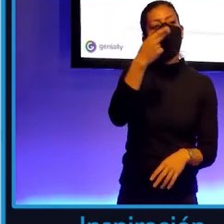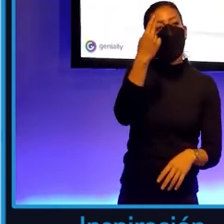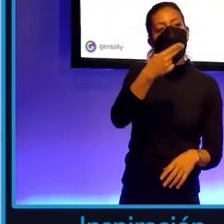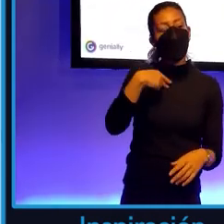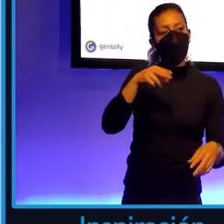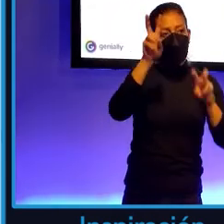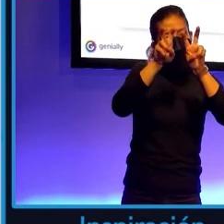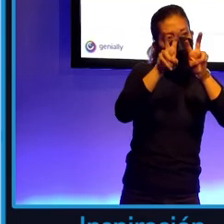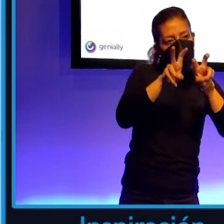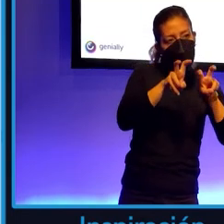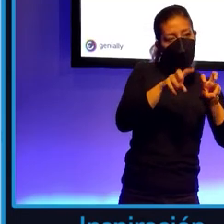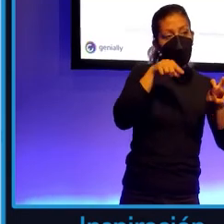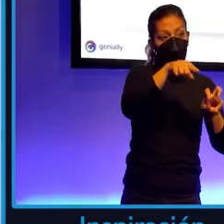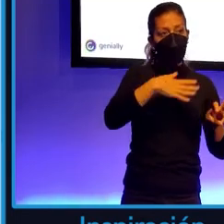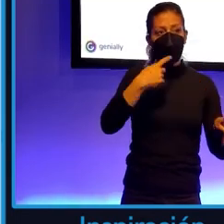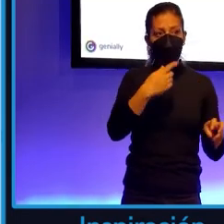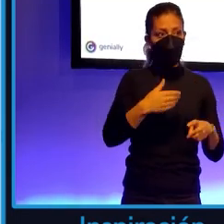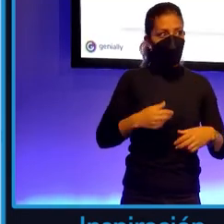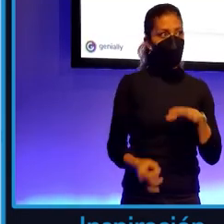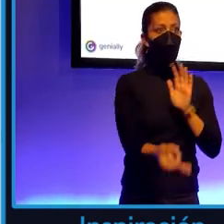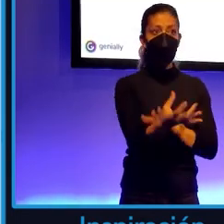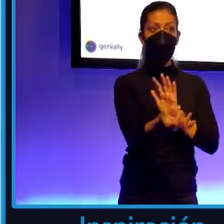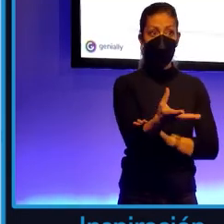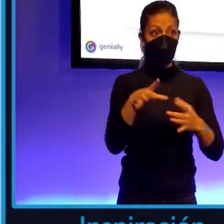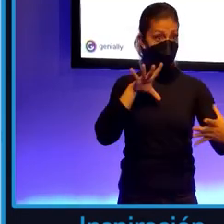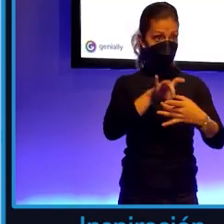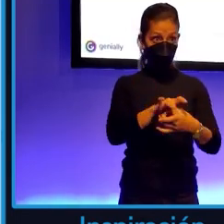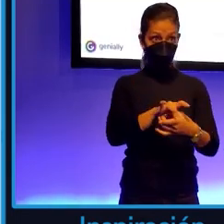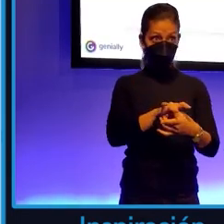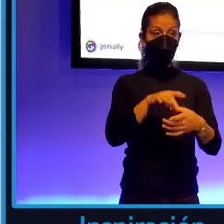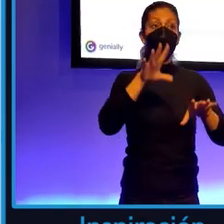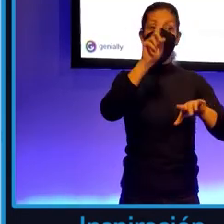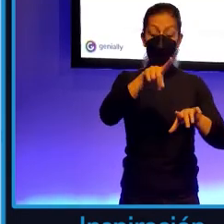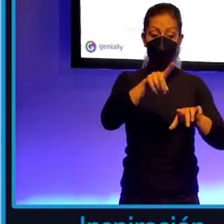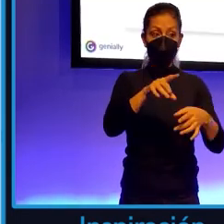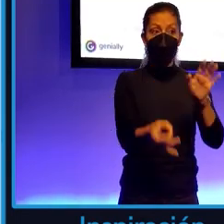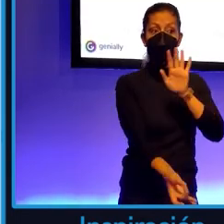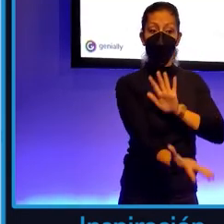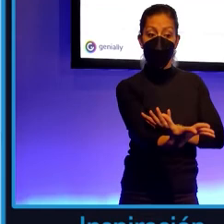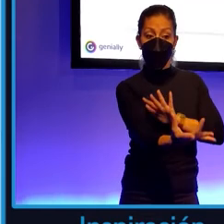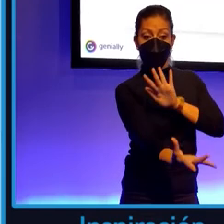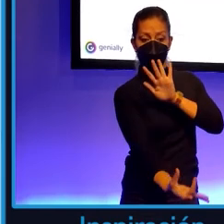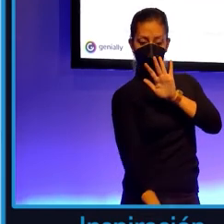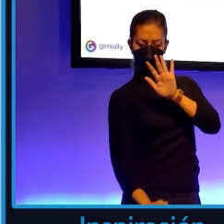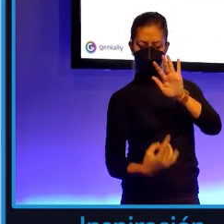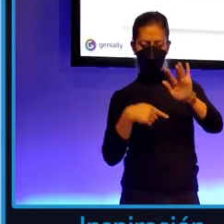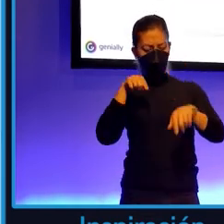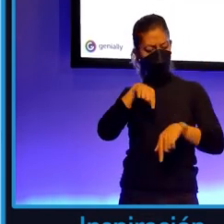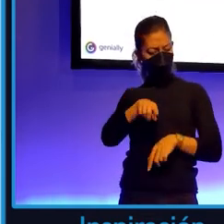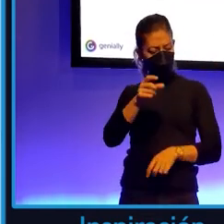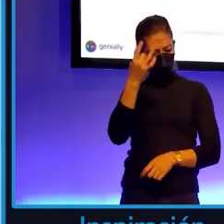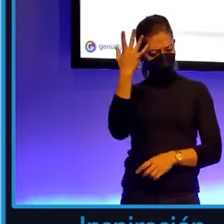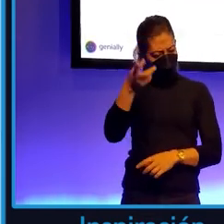de la iniciativa y espíritu de emprender emprender o incluso entré a emprender me gusta cocinar y cuando yo cocino estoy haciendo el emprendimiento